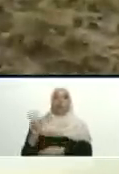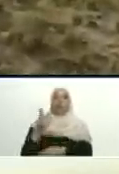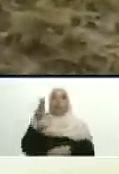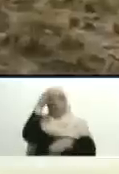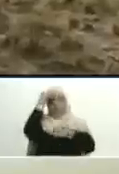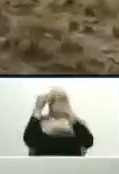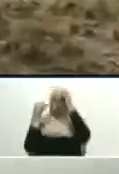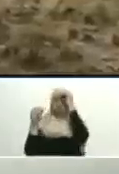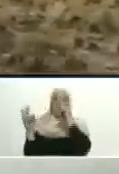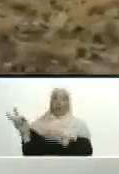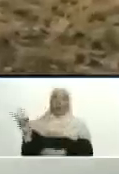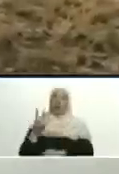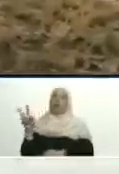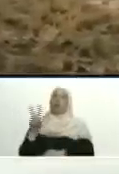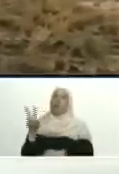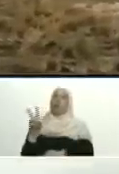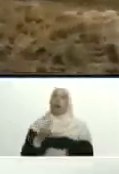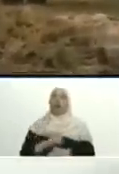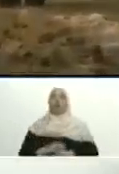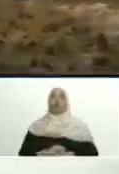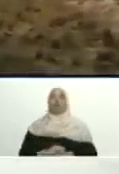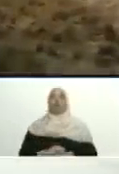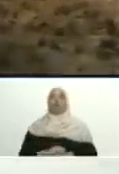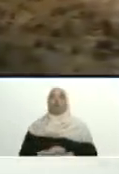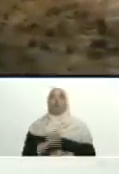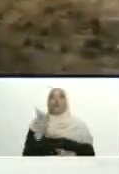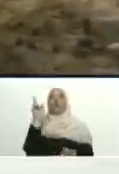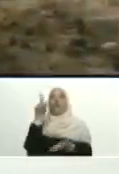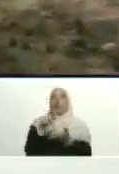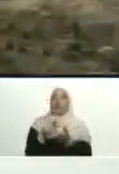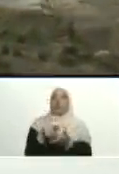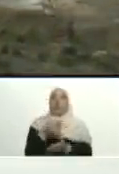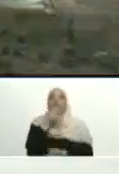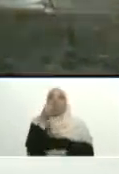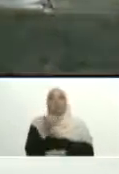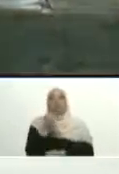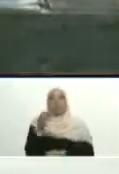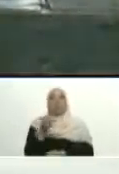aprendiendo de Venezuela. Y tengo que decir lo siguiente,